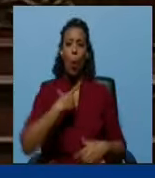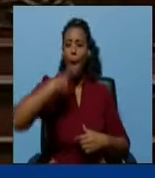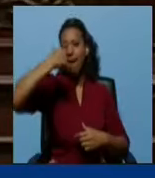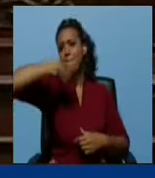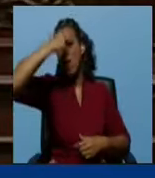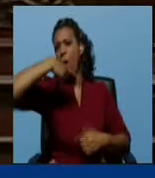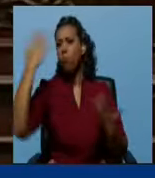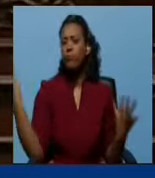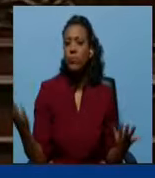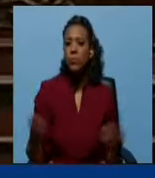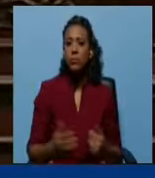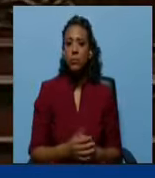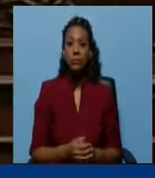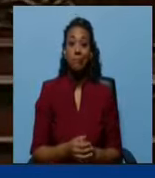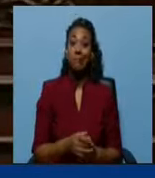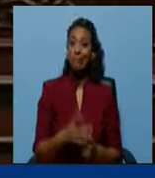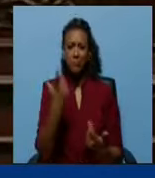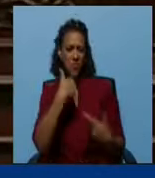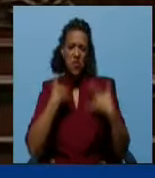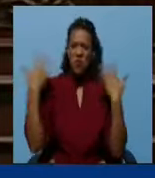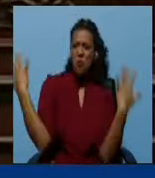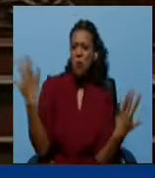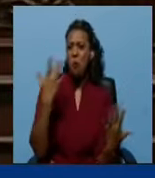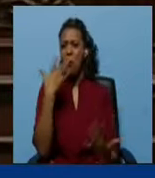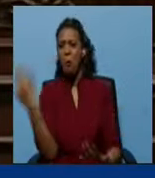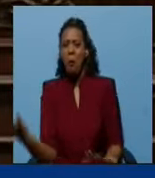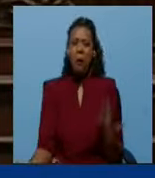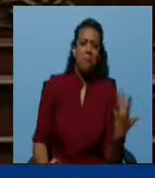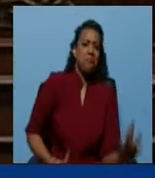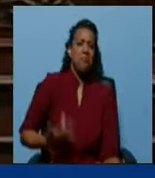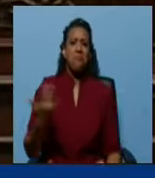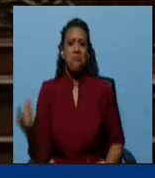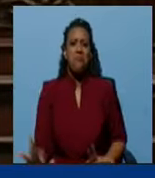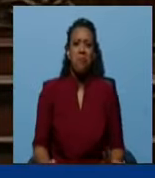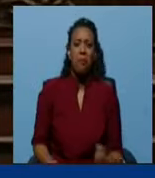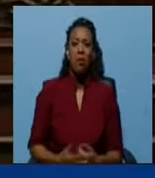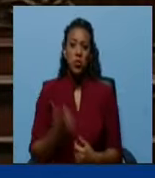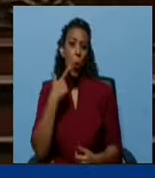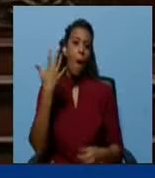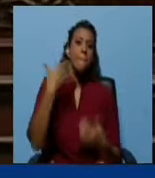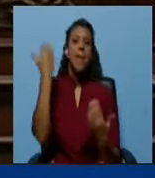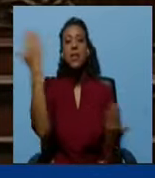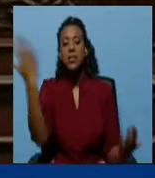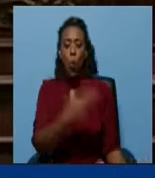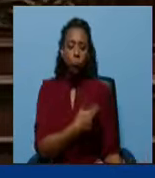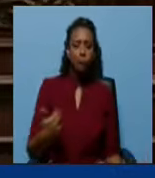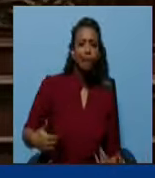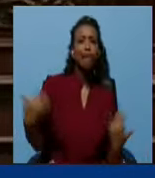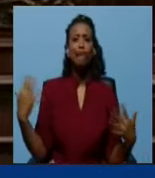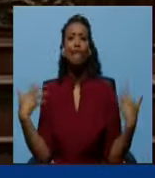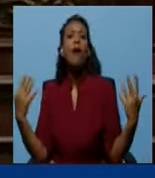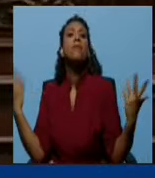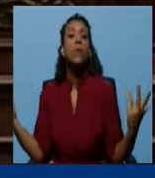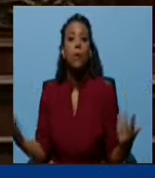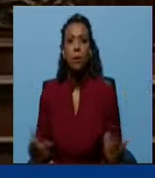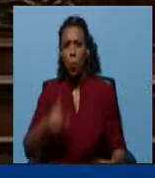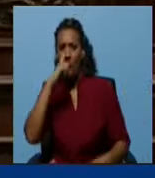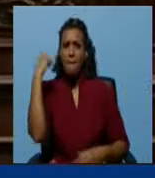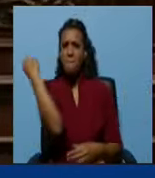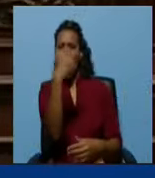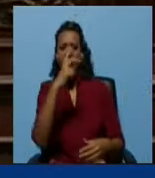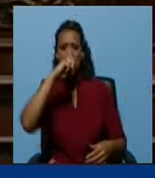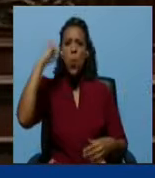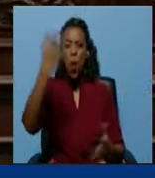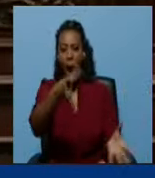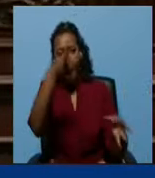propio. Yo soy el propio. ¿Qué pasó? No, Maduro, tienes que